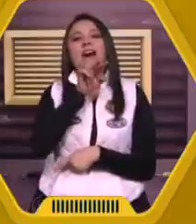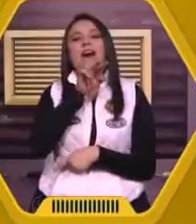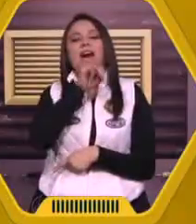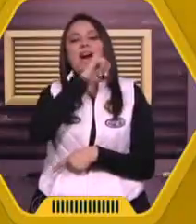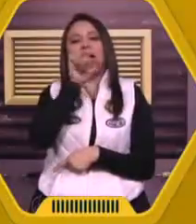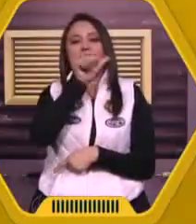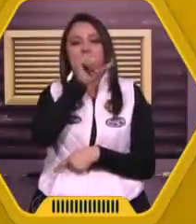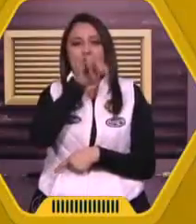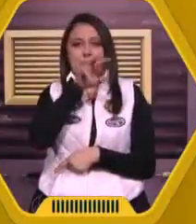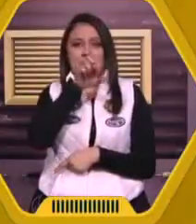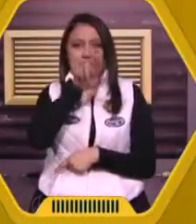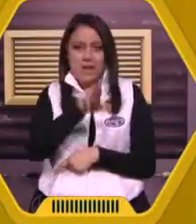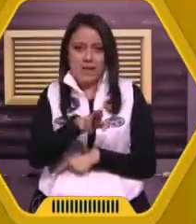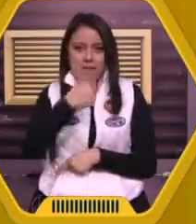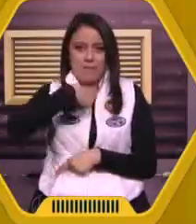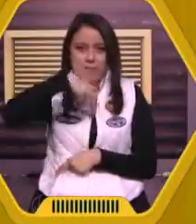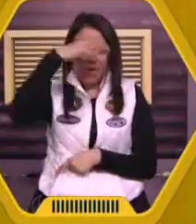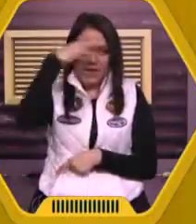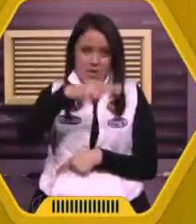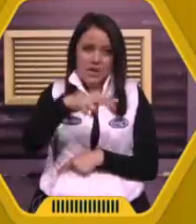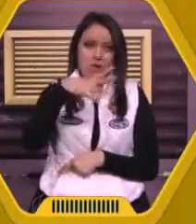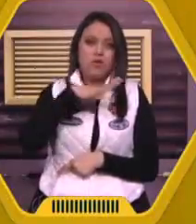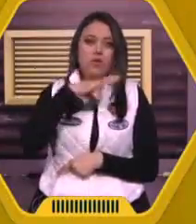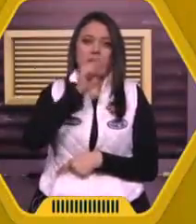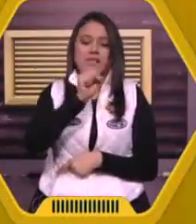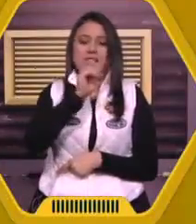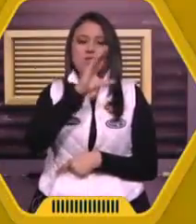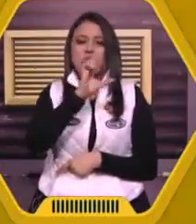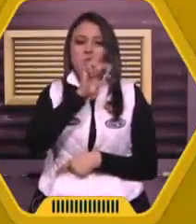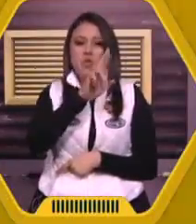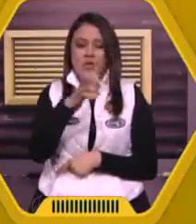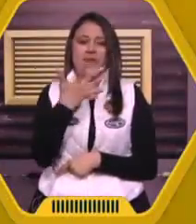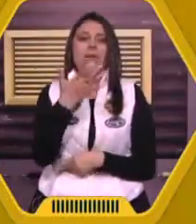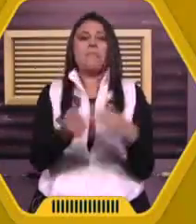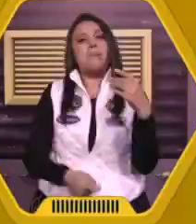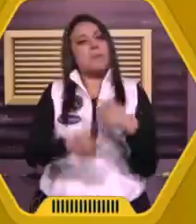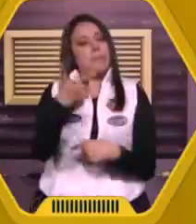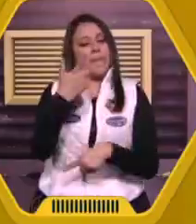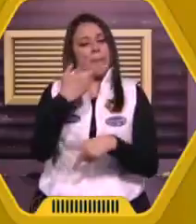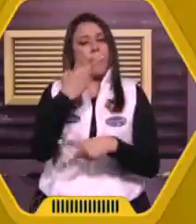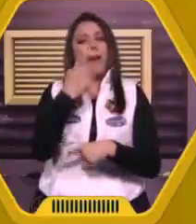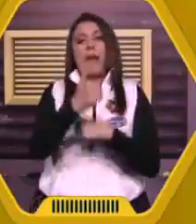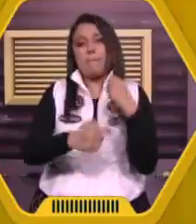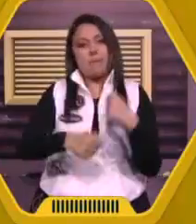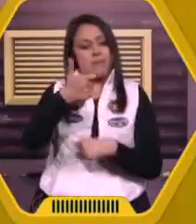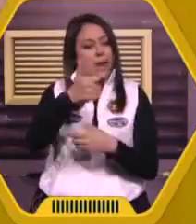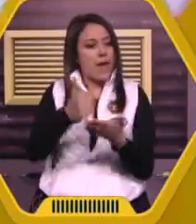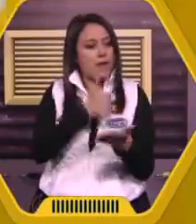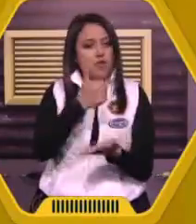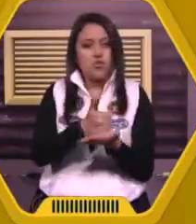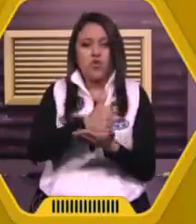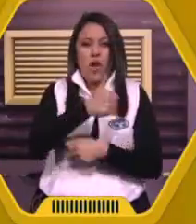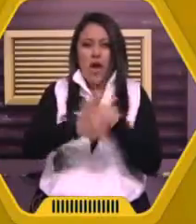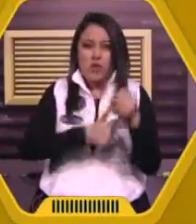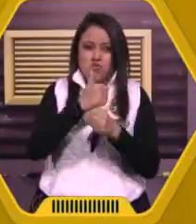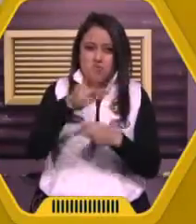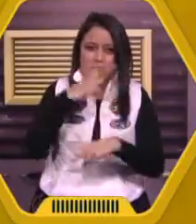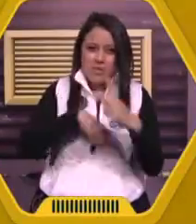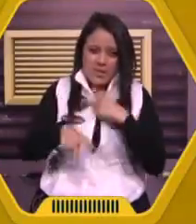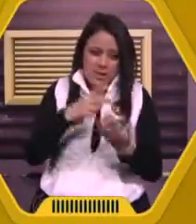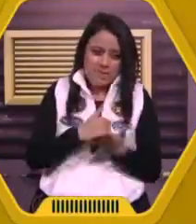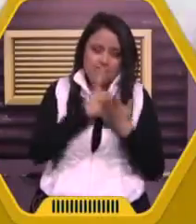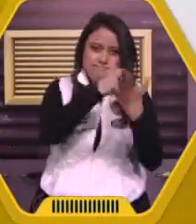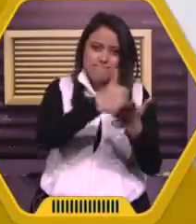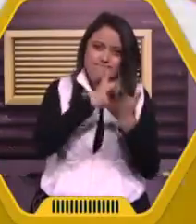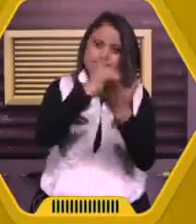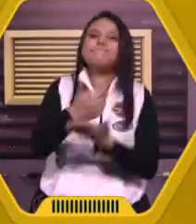de la sucursal México de Score. Y pues felices, ahorita estábamos platicando que está increíble ver la cantidad de juguetes que van llegando a la